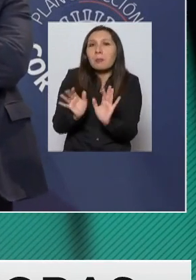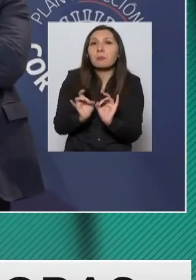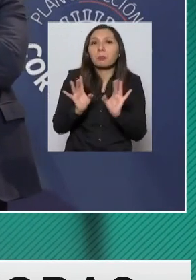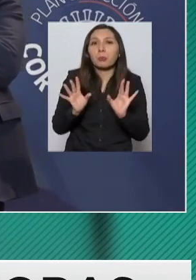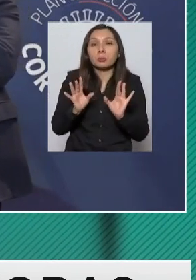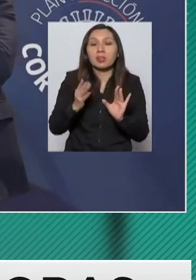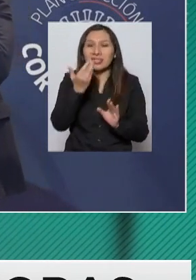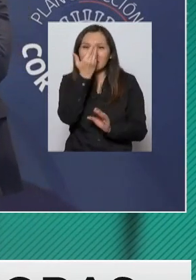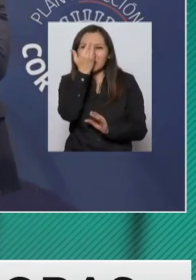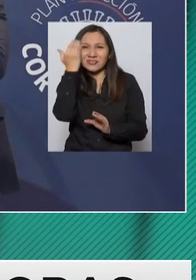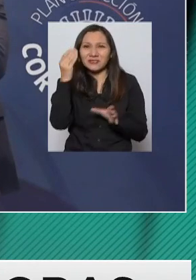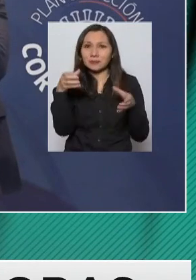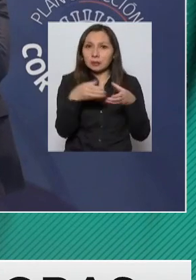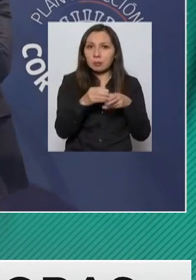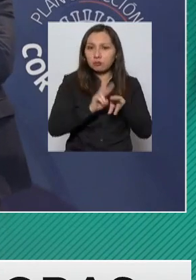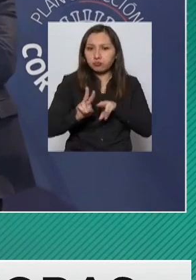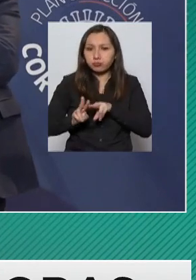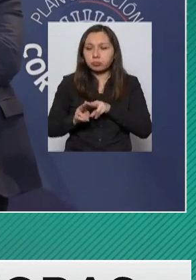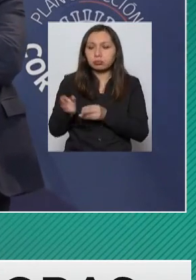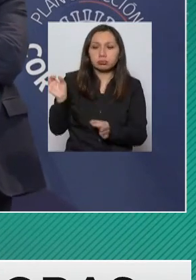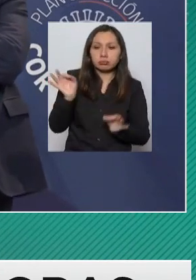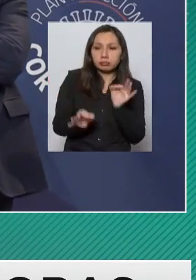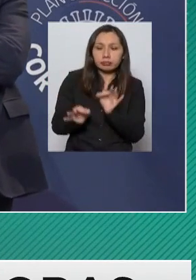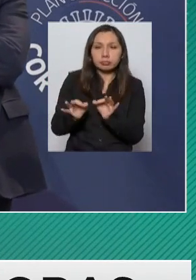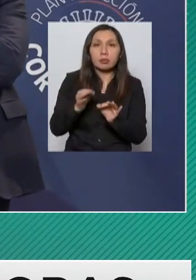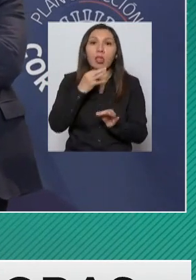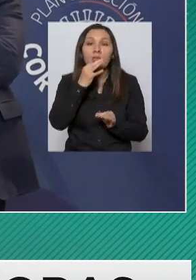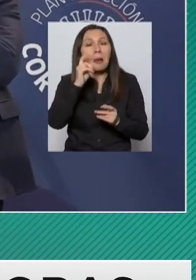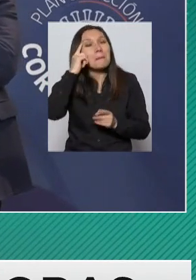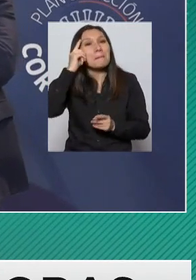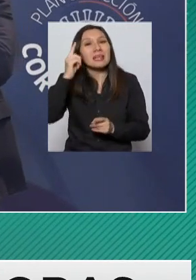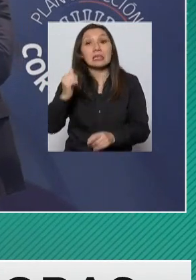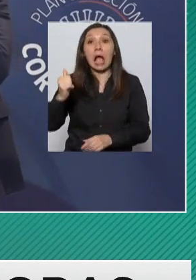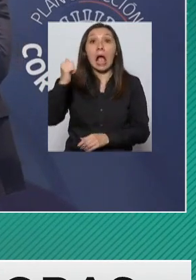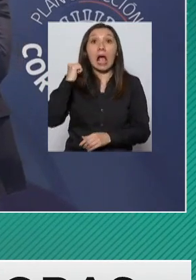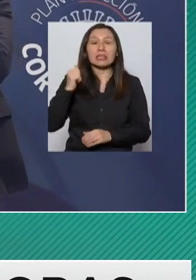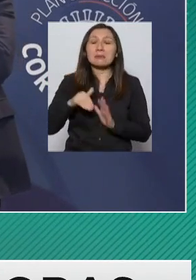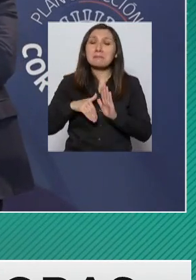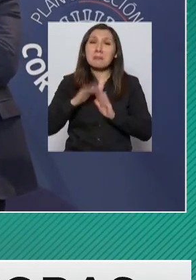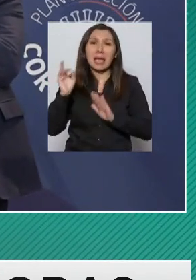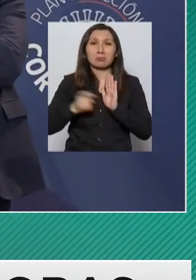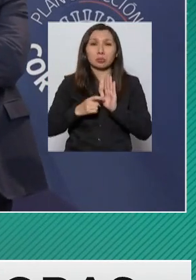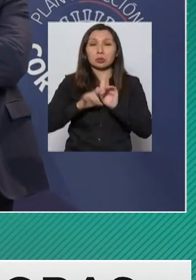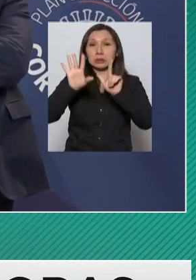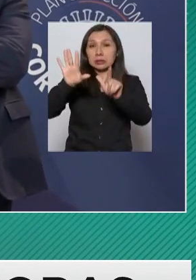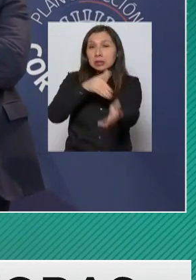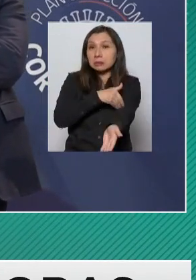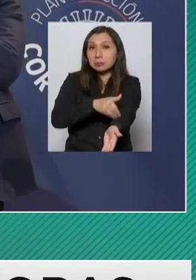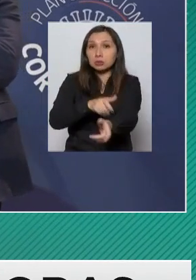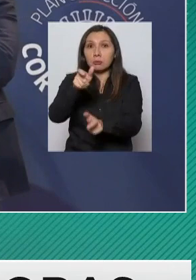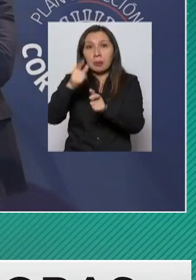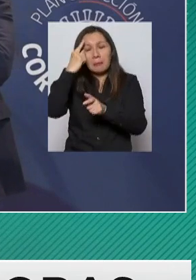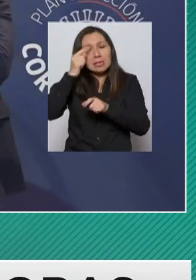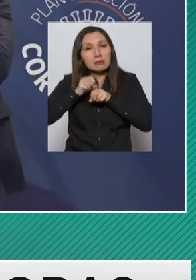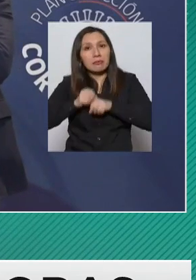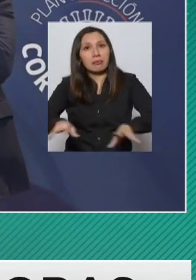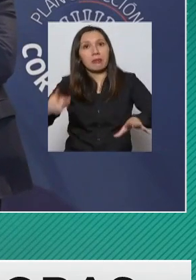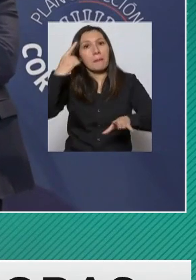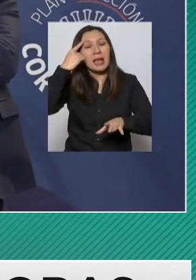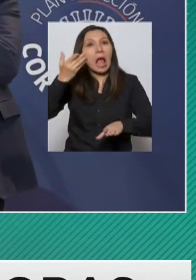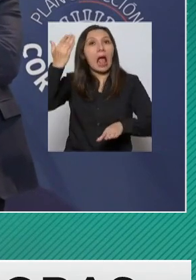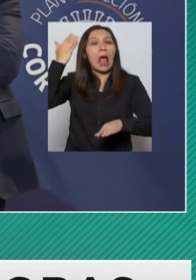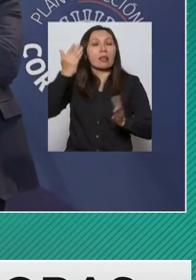expertos y que en algunos casos daban como que al día de ayer íbamos a tener siete millones de coss personas contagiadas